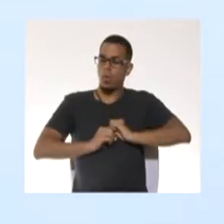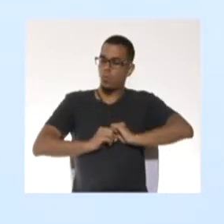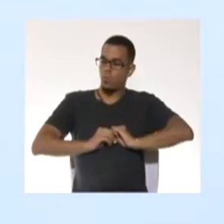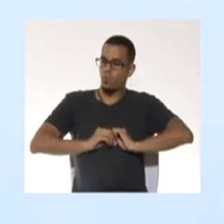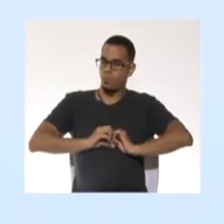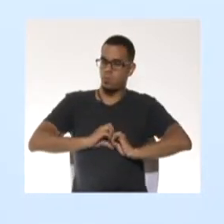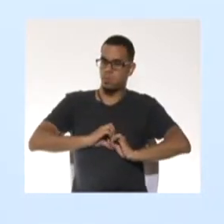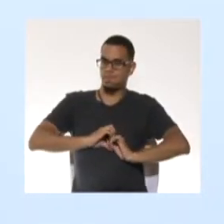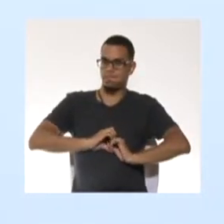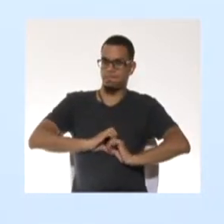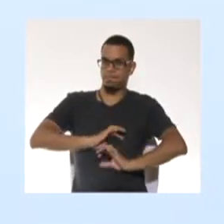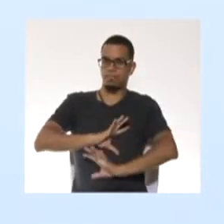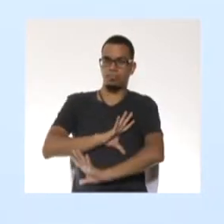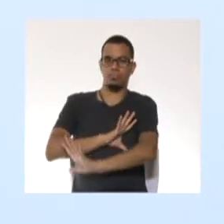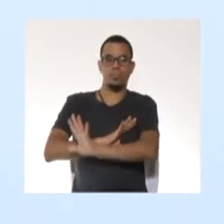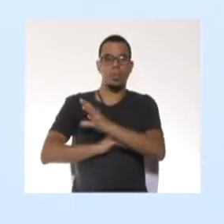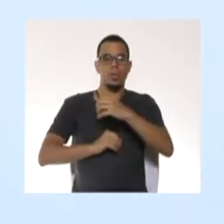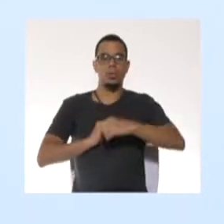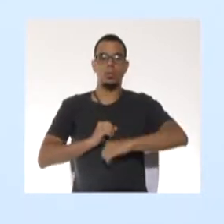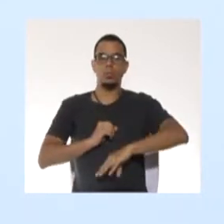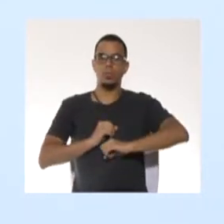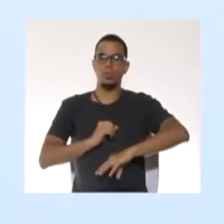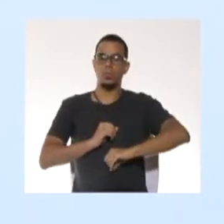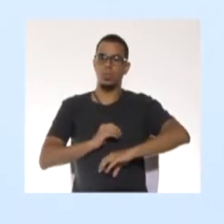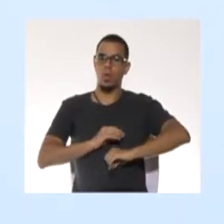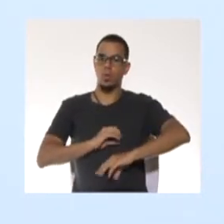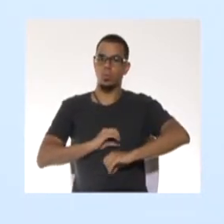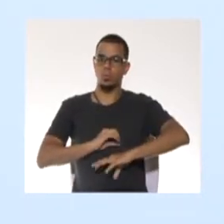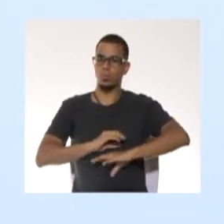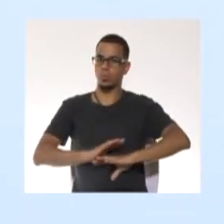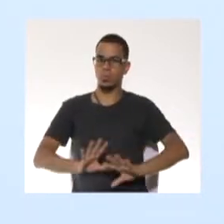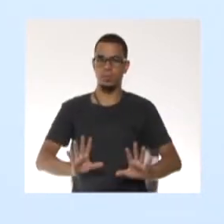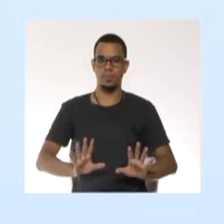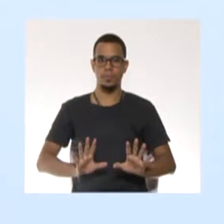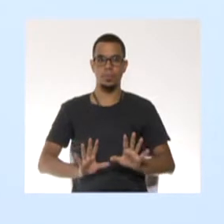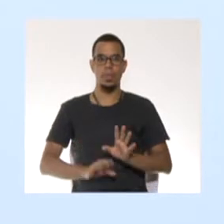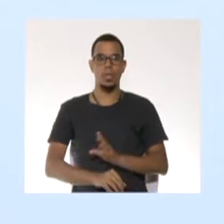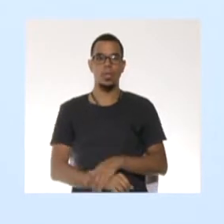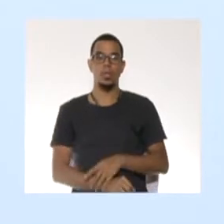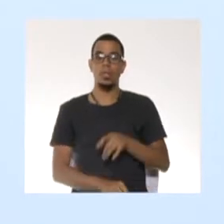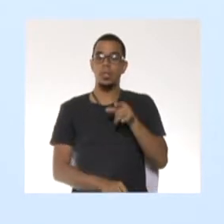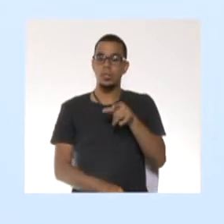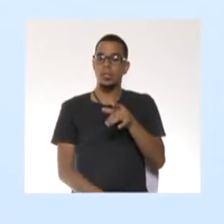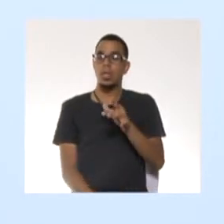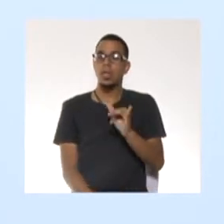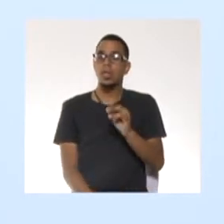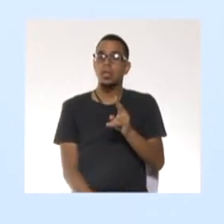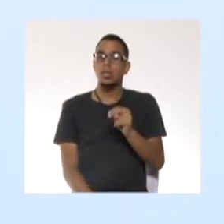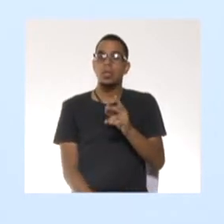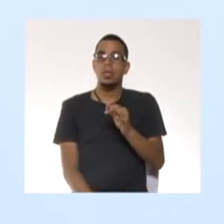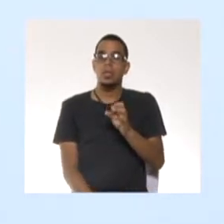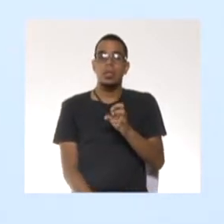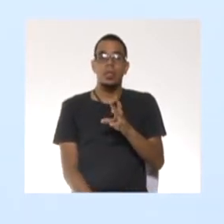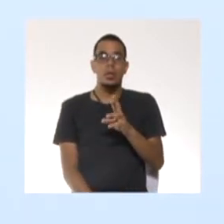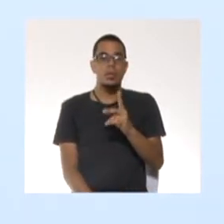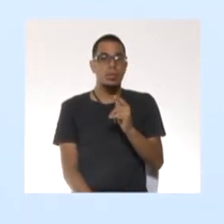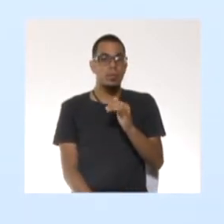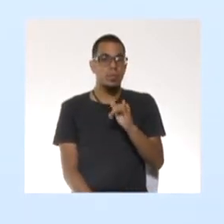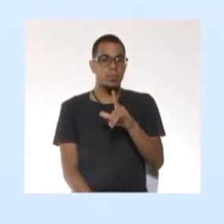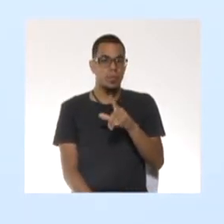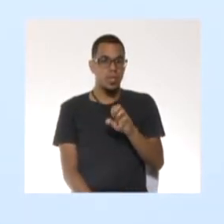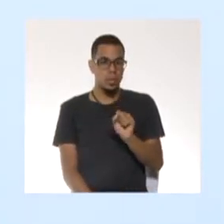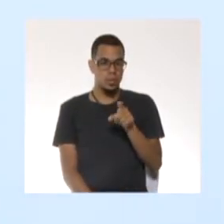completa el ciclo de los 28 días, que esos días van a ser infértiles. ¿Por qué? Porque allí ya no se produjo fecundación. ¿Qué va a